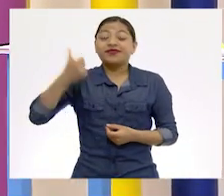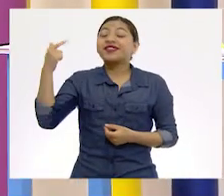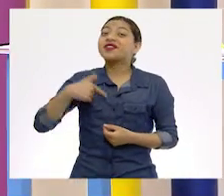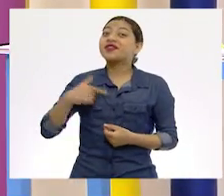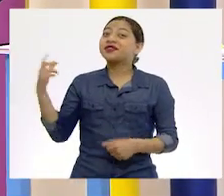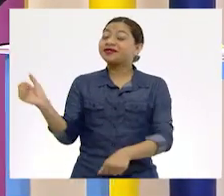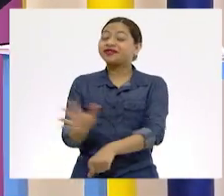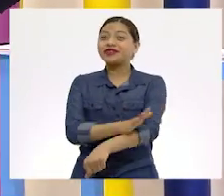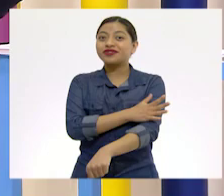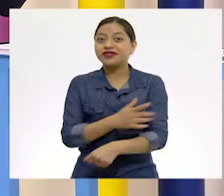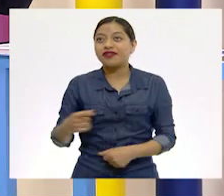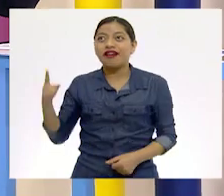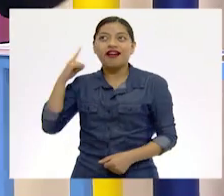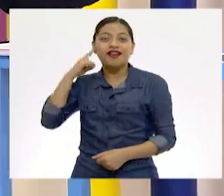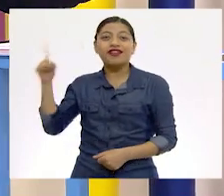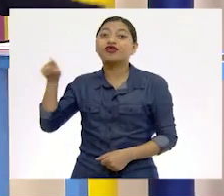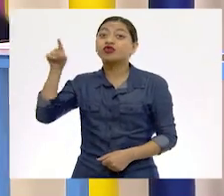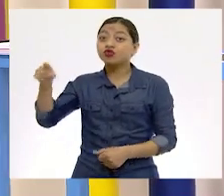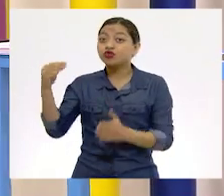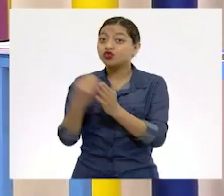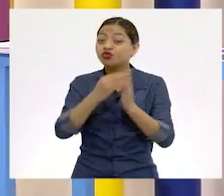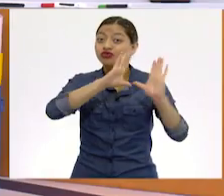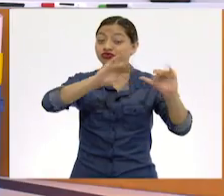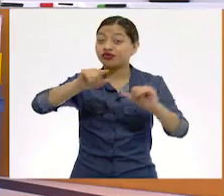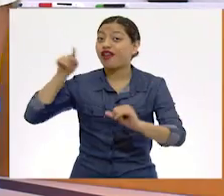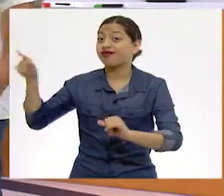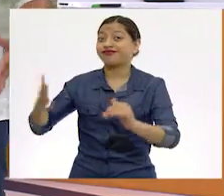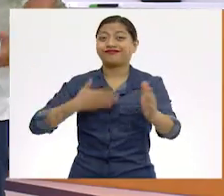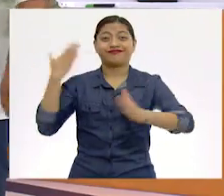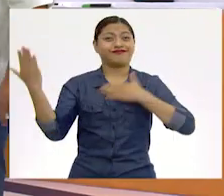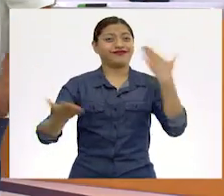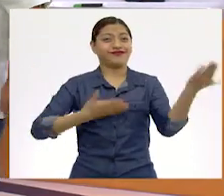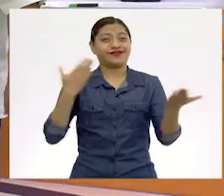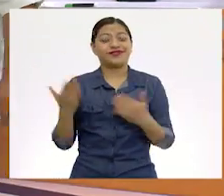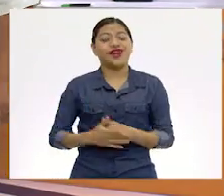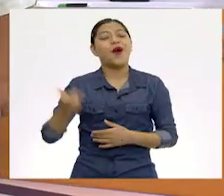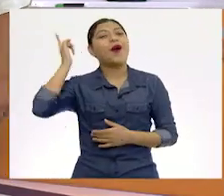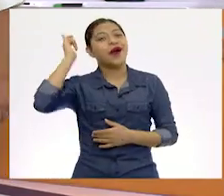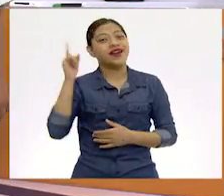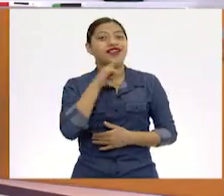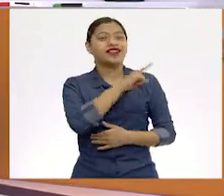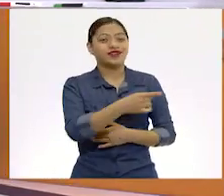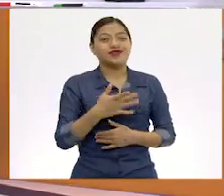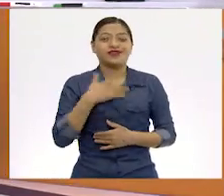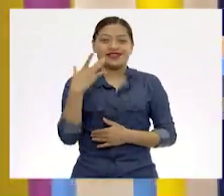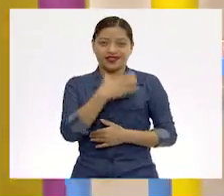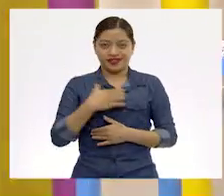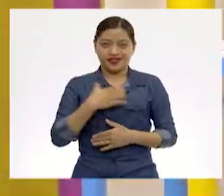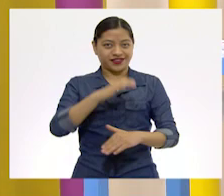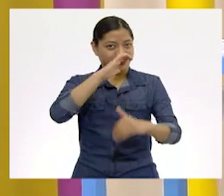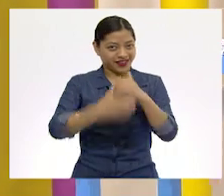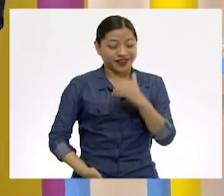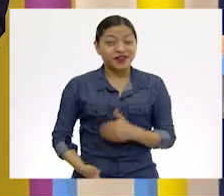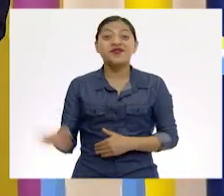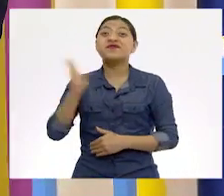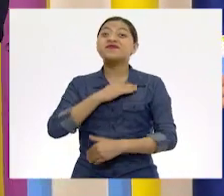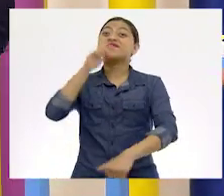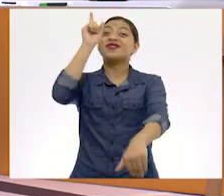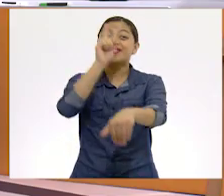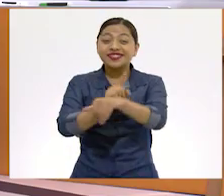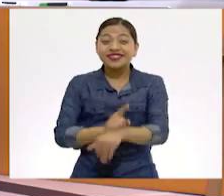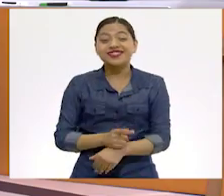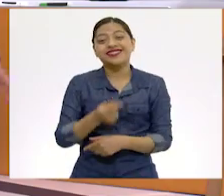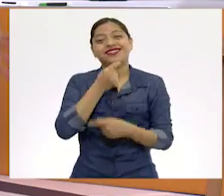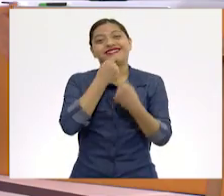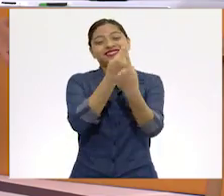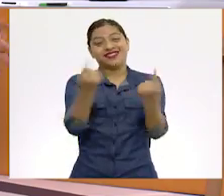que contigo las clases son muy divertidas. Espero que así sea y que no te decepciones al final. Vas a ver que no. Buenos días, niñas. Buenos días,